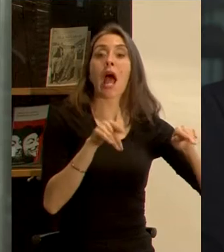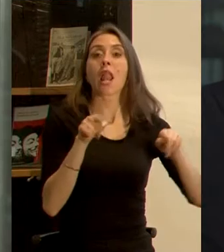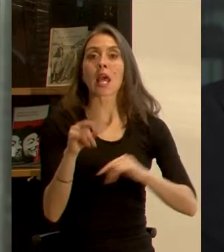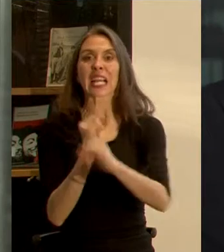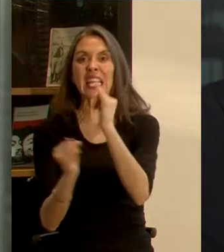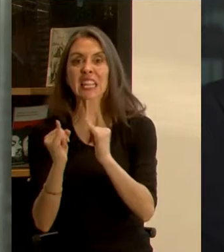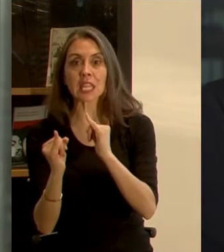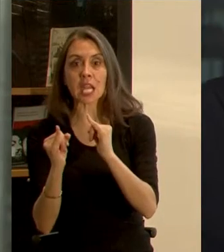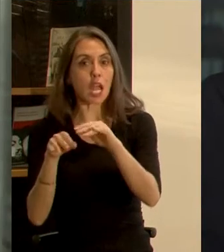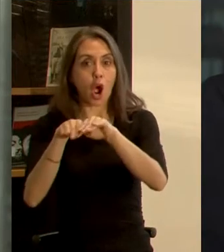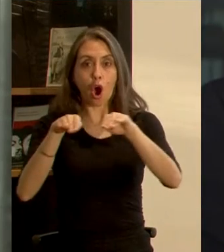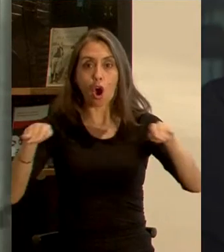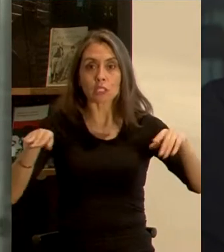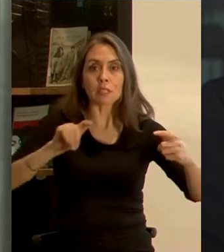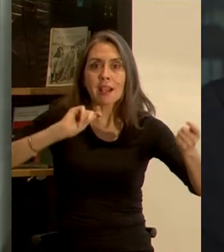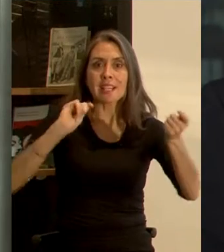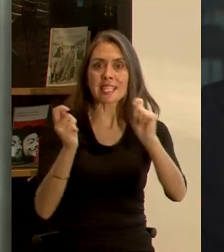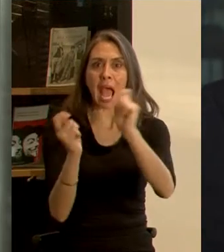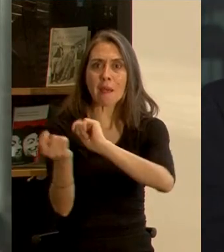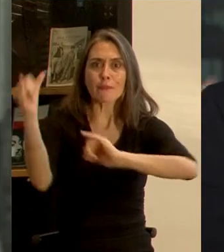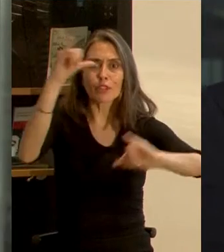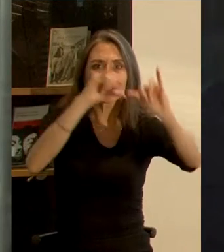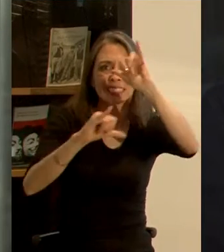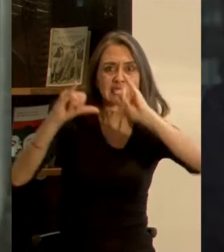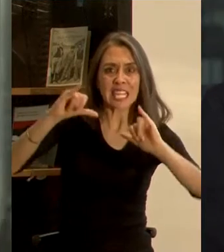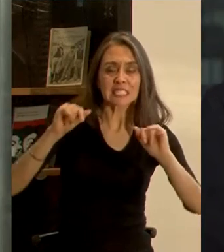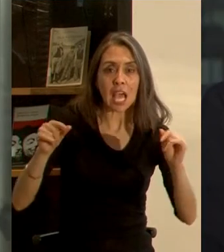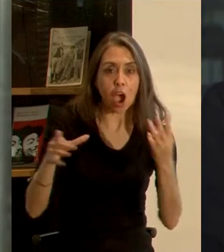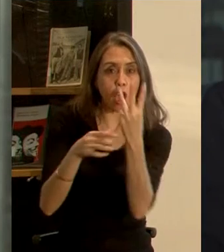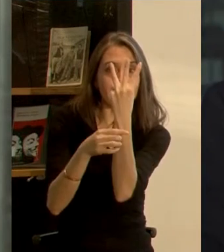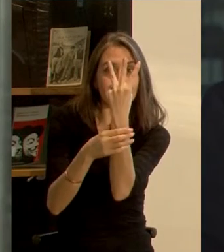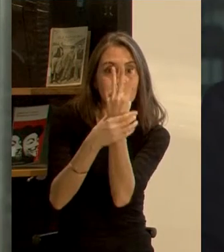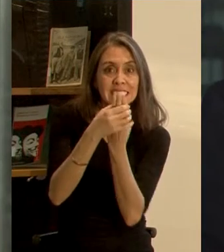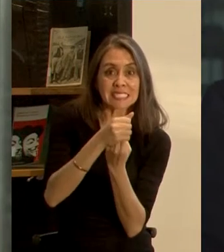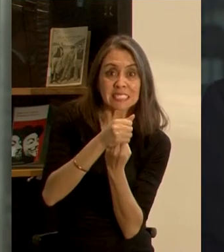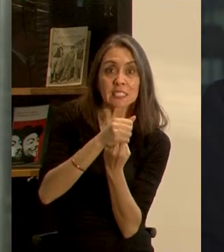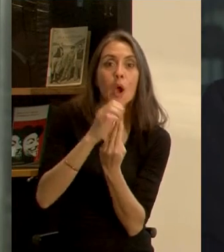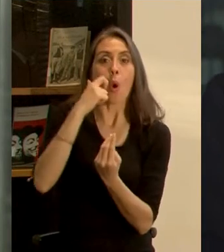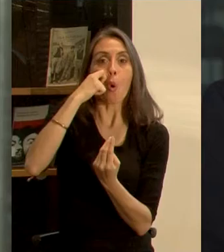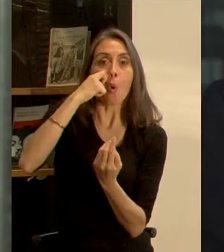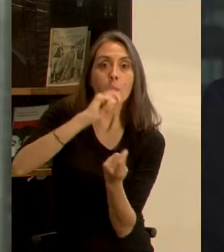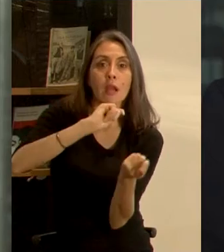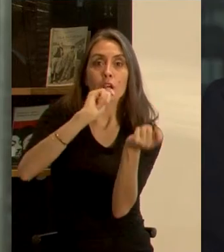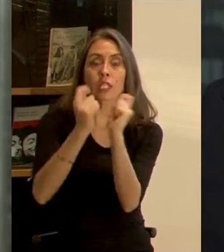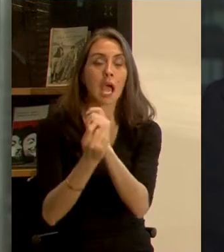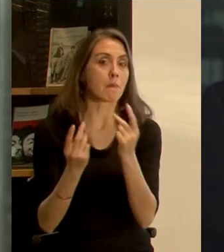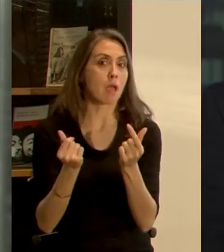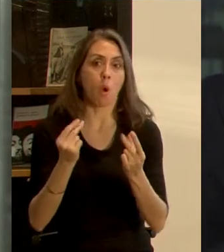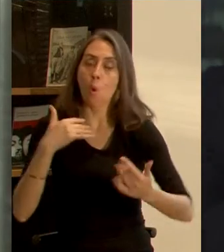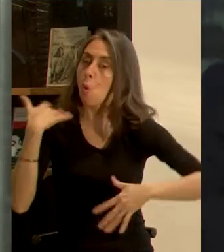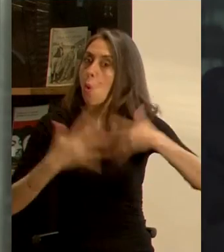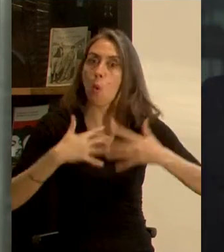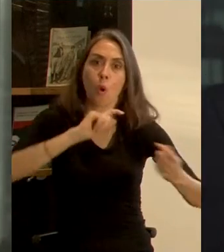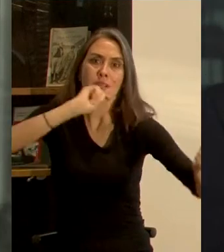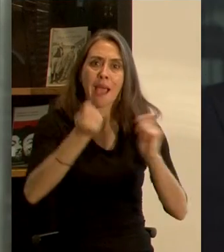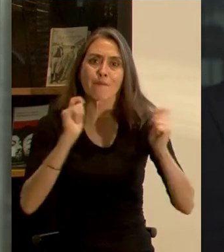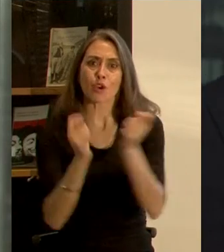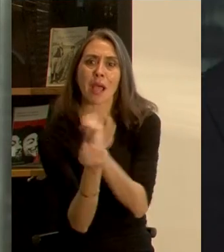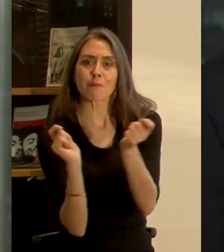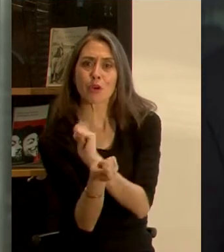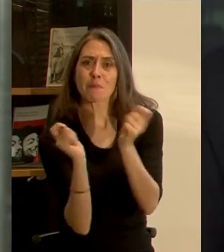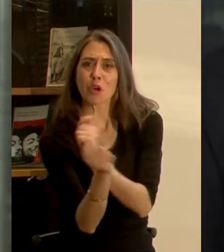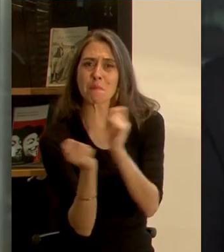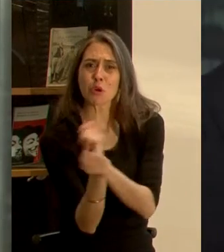con los cambios que está viviendo la ciencia, van a transformar nuestra humanidad de manera vertiginosa. Entonces, también las ciudades tienen que